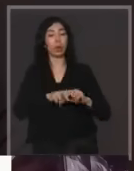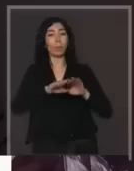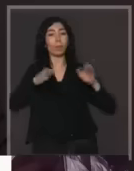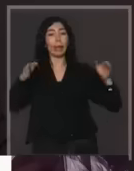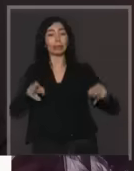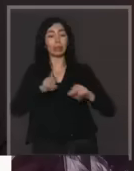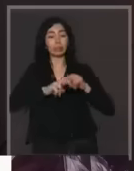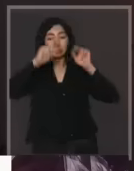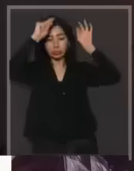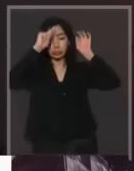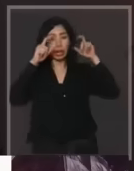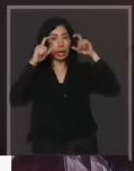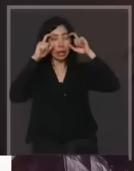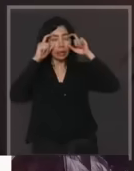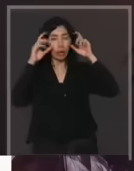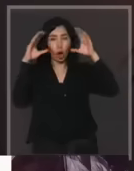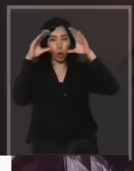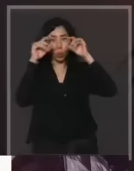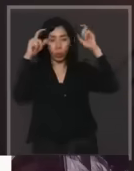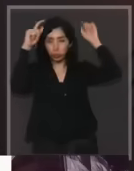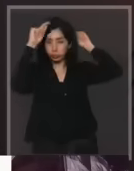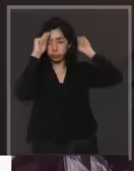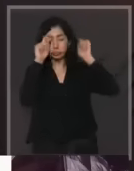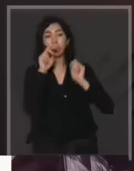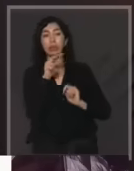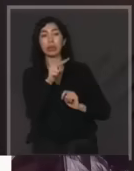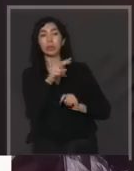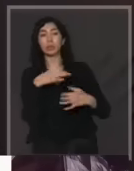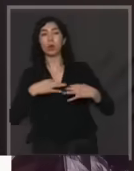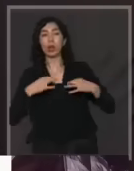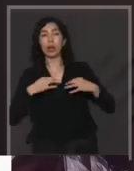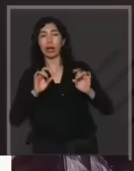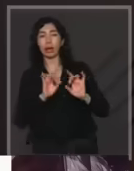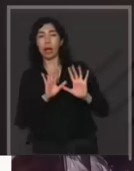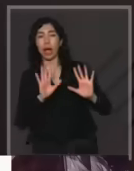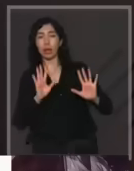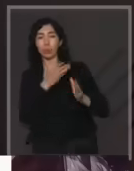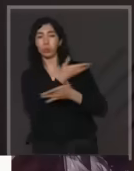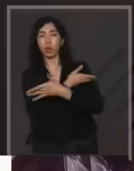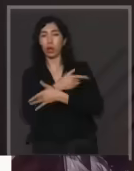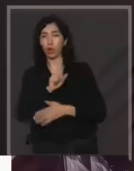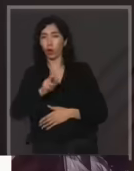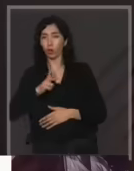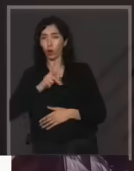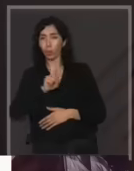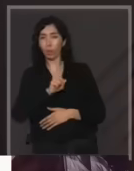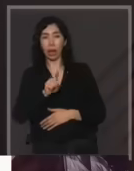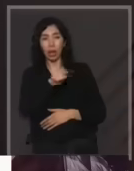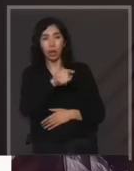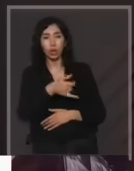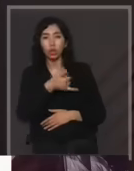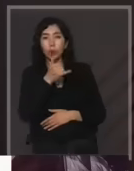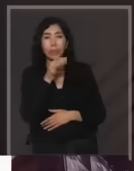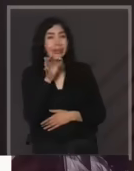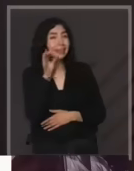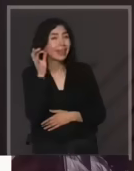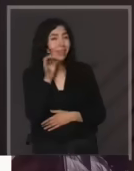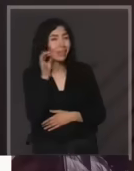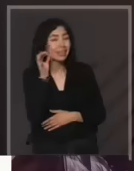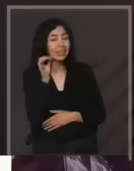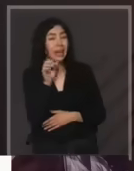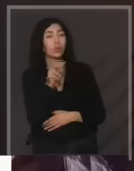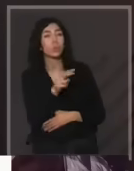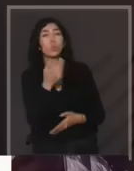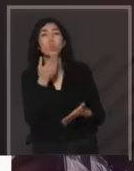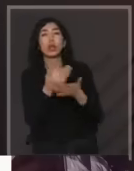un jockey cuyo color no recuerdo y tenía una polera clara, como polera informal. Se estaba tomando una cerveza. Esto fue el domingo 1